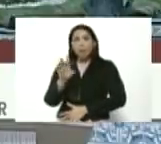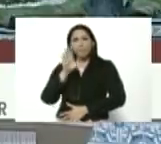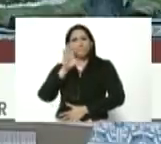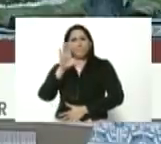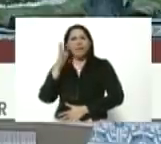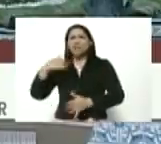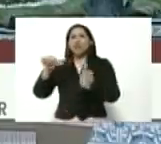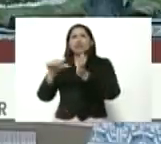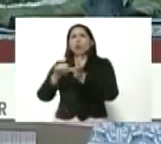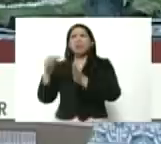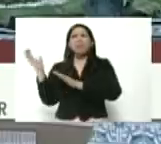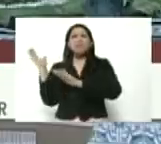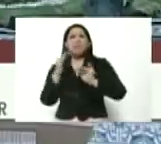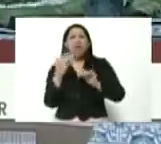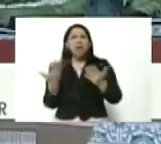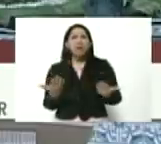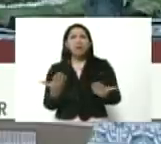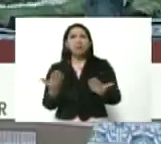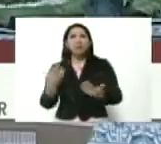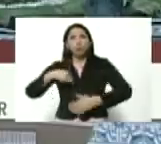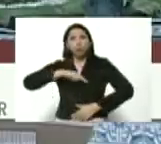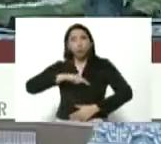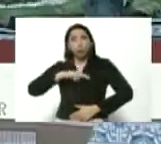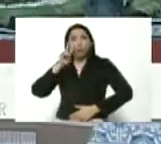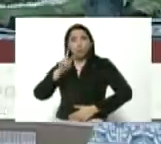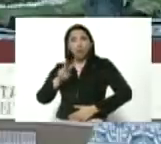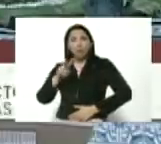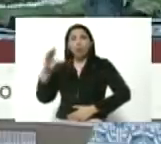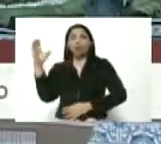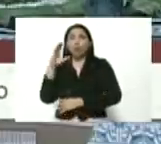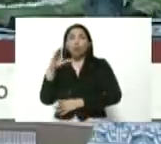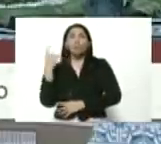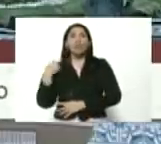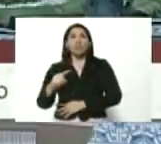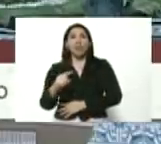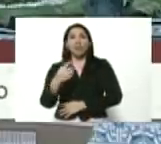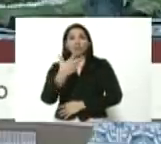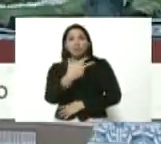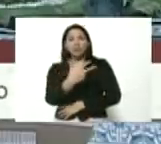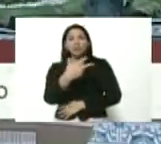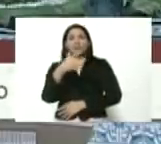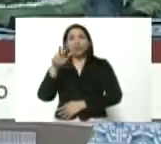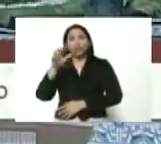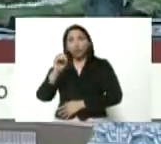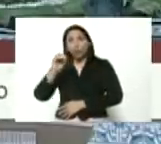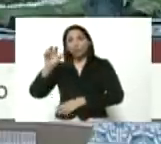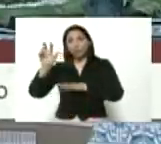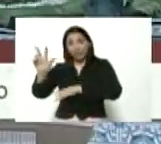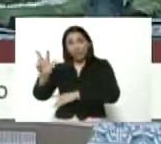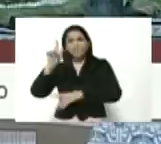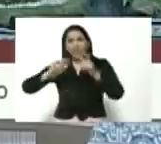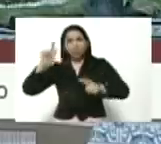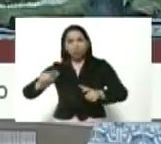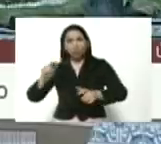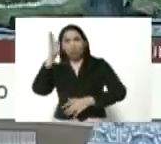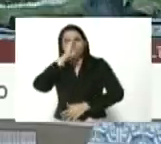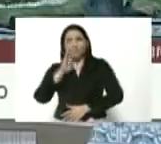origen realizamos que colombia tiene 303 casos brasil